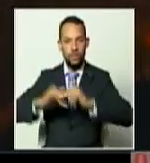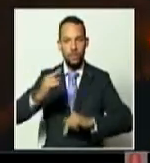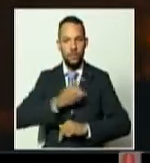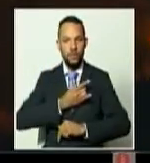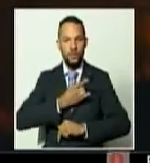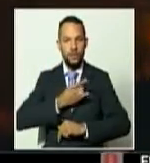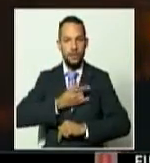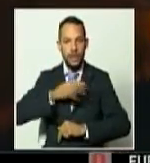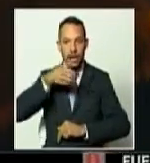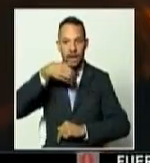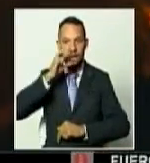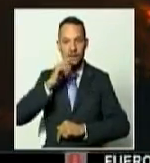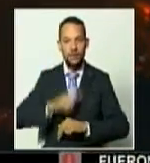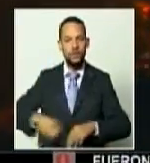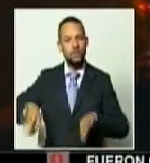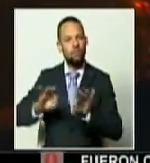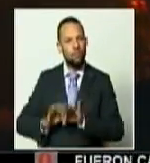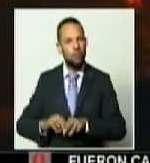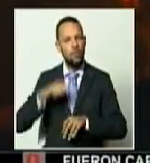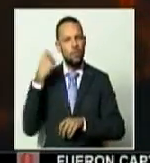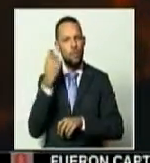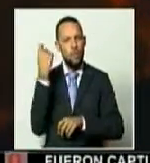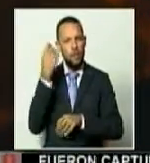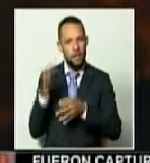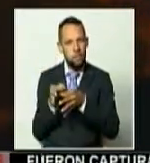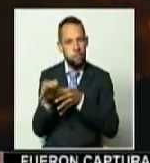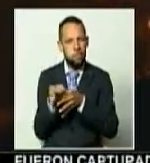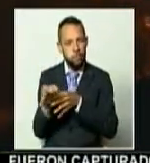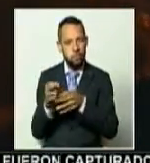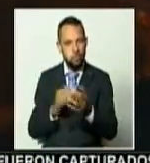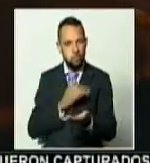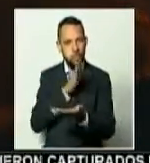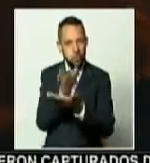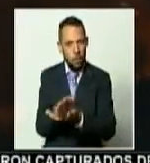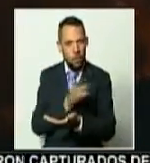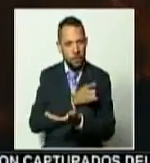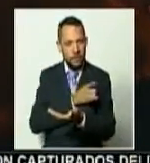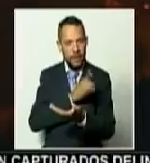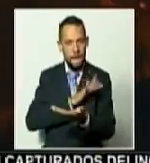municipio de La Dorada. Esta iniciativa llevará a la educación superior al principal puerto caldense.